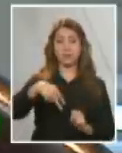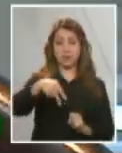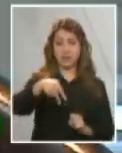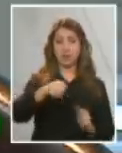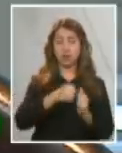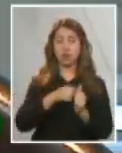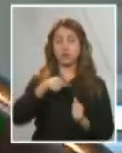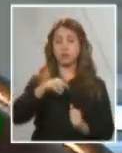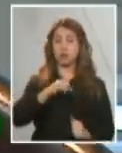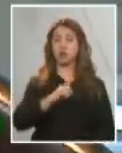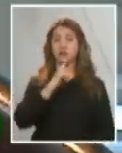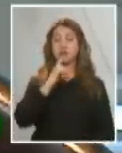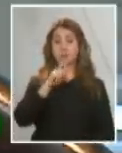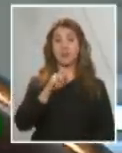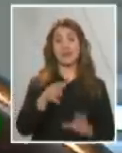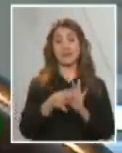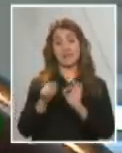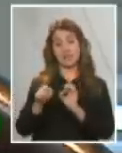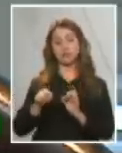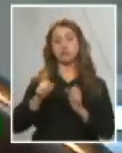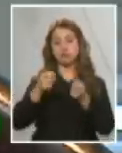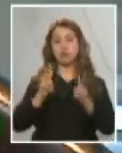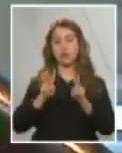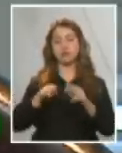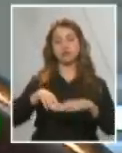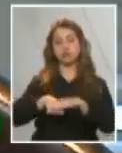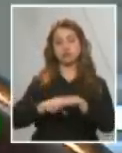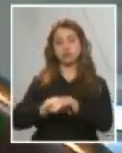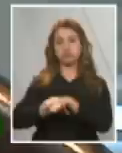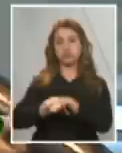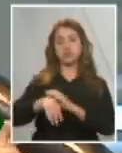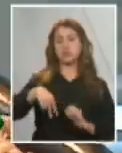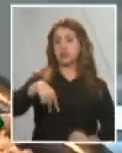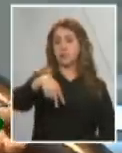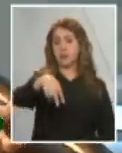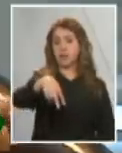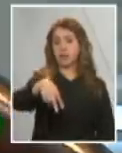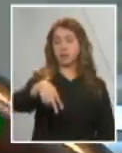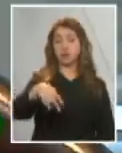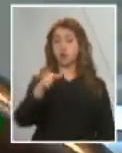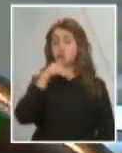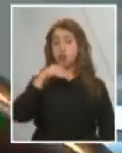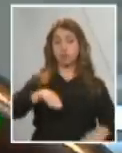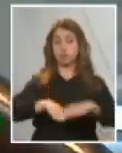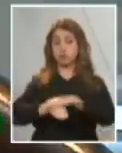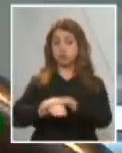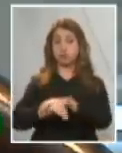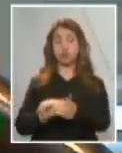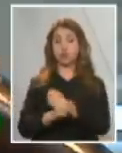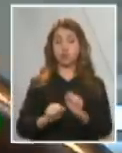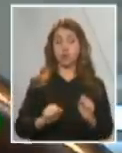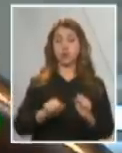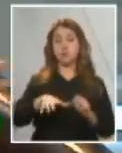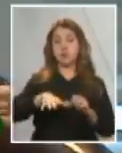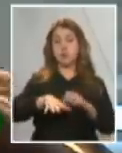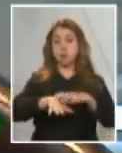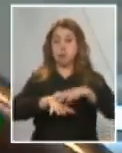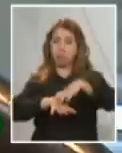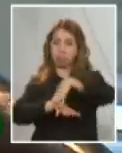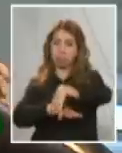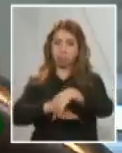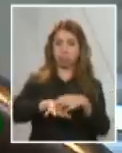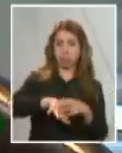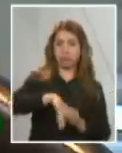con esa OTP caminan. Entonces, es impresionante porque si no, no caminarían. No, sus pies crecerían